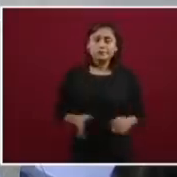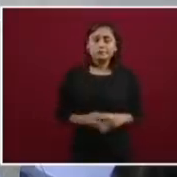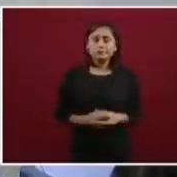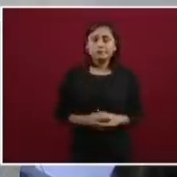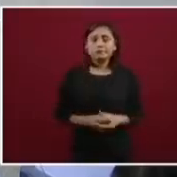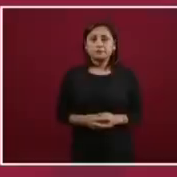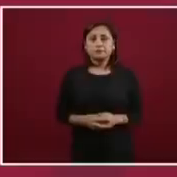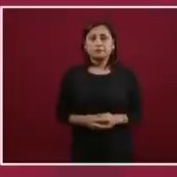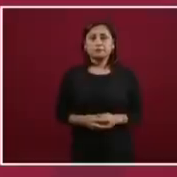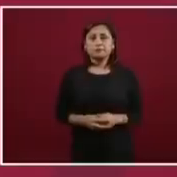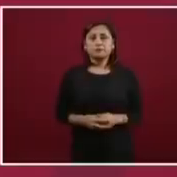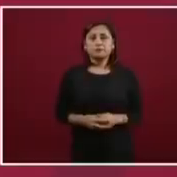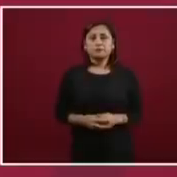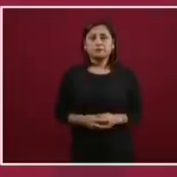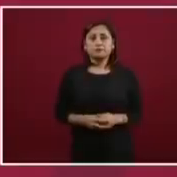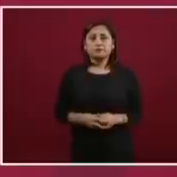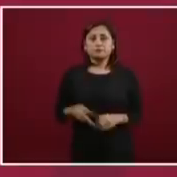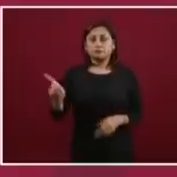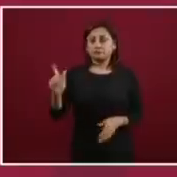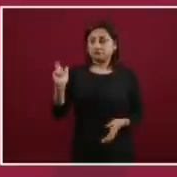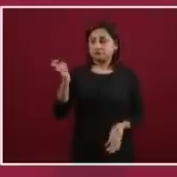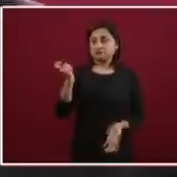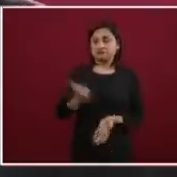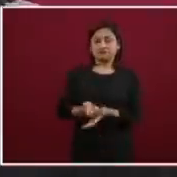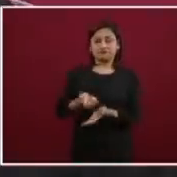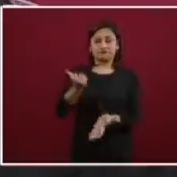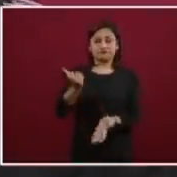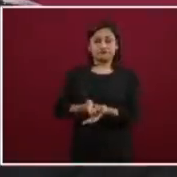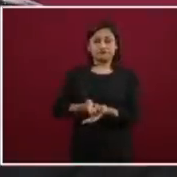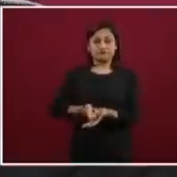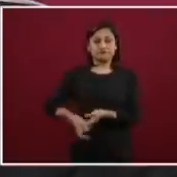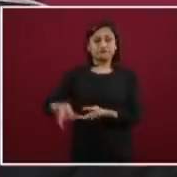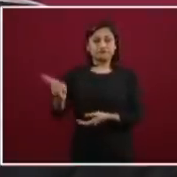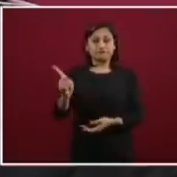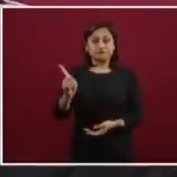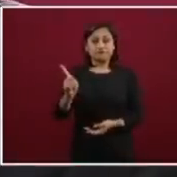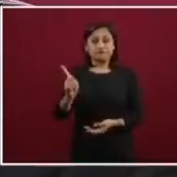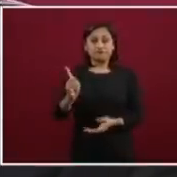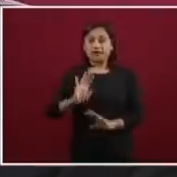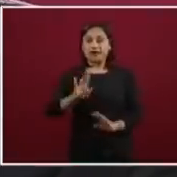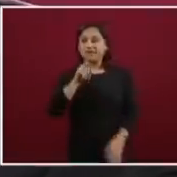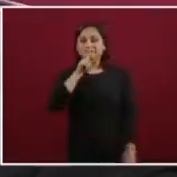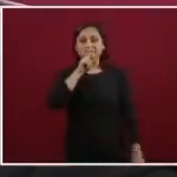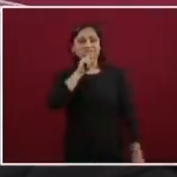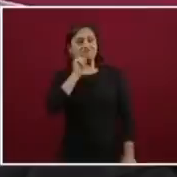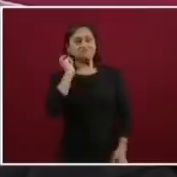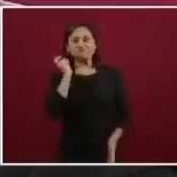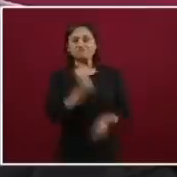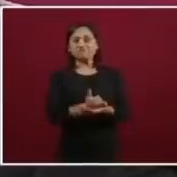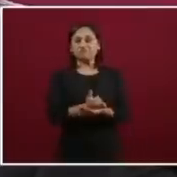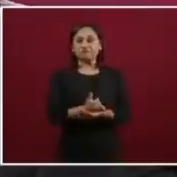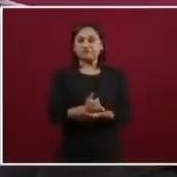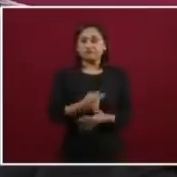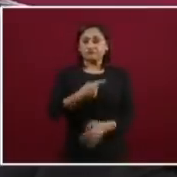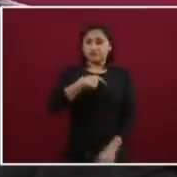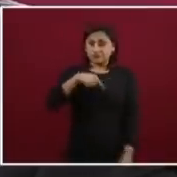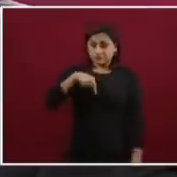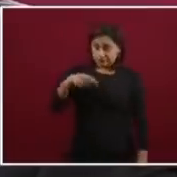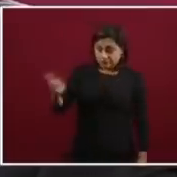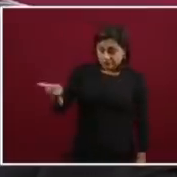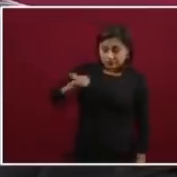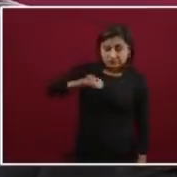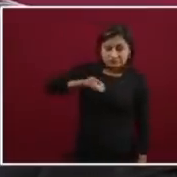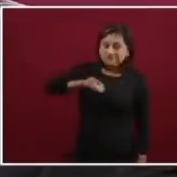y no vale el dinero nada de que haber con dinero se logra todo nosotros no tenemos precio